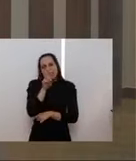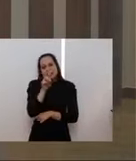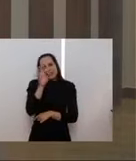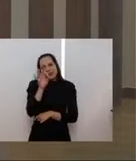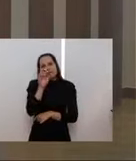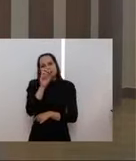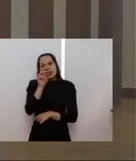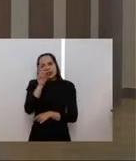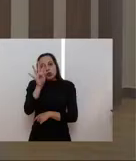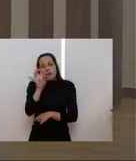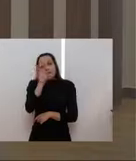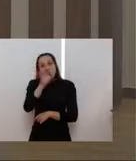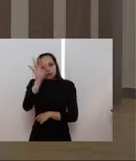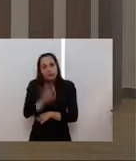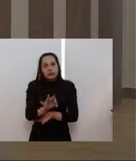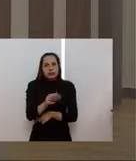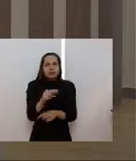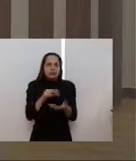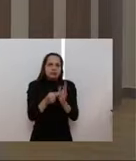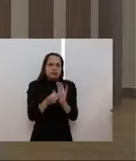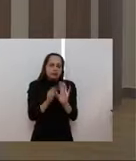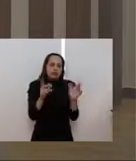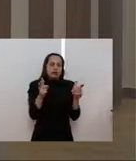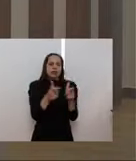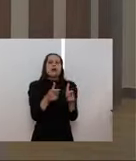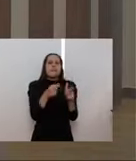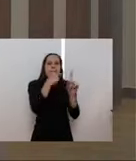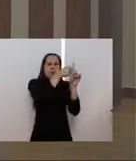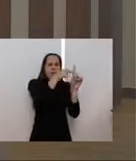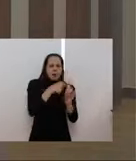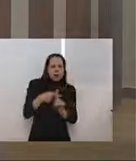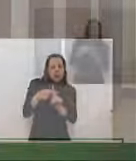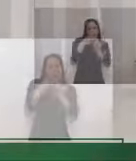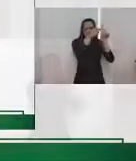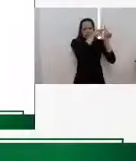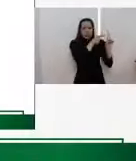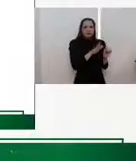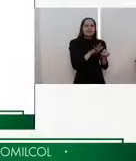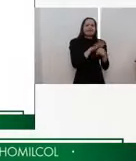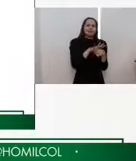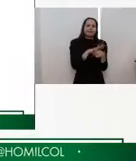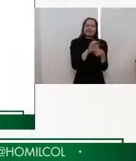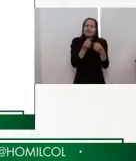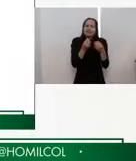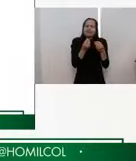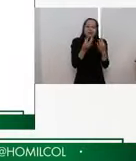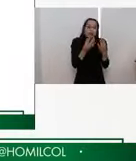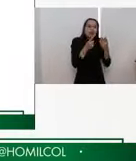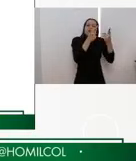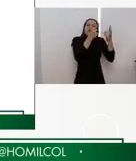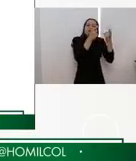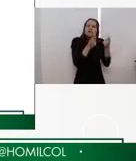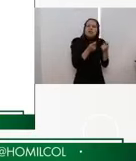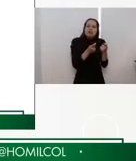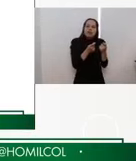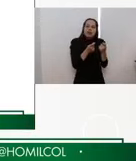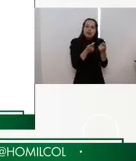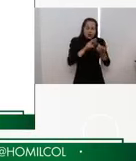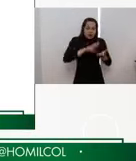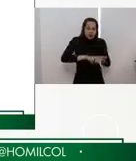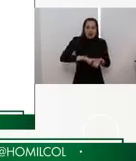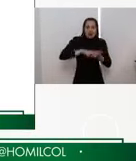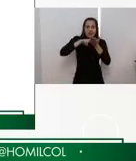tercera parte de nuestros pacientes fueron positivos para estas pruebas del total de pacientes recuperados